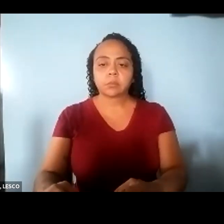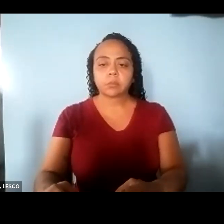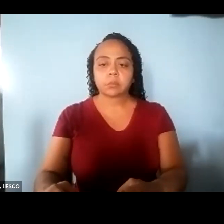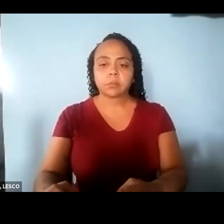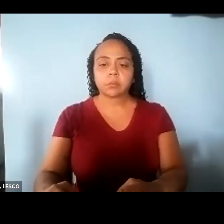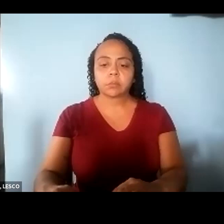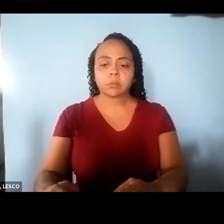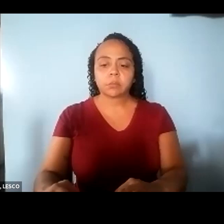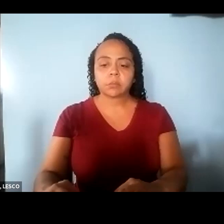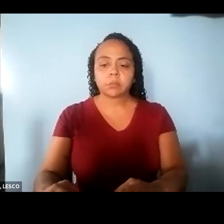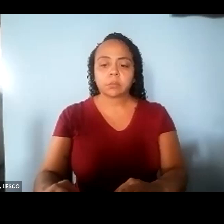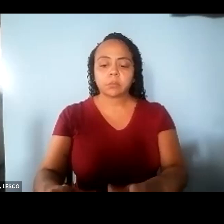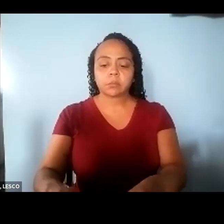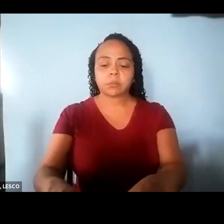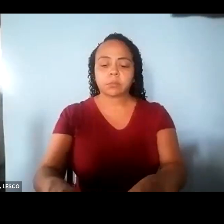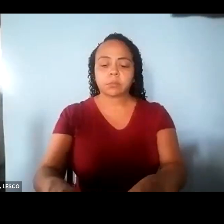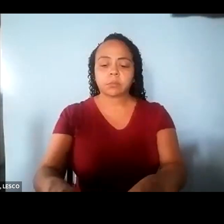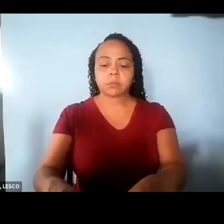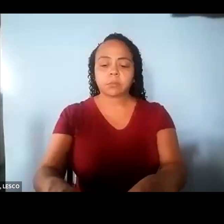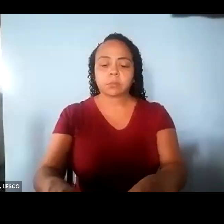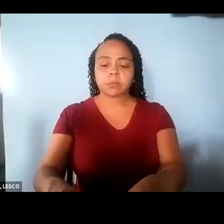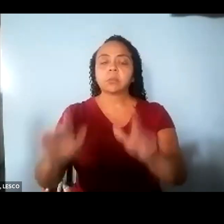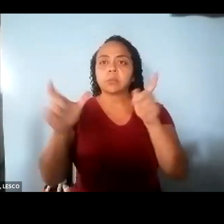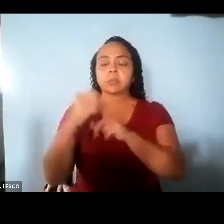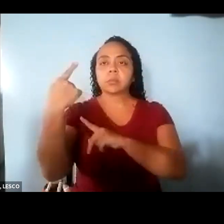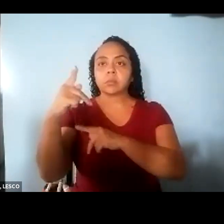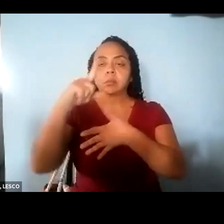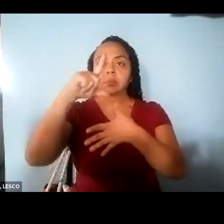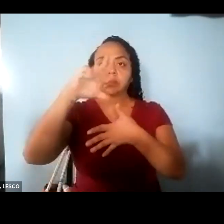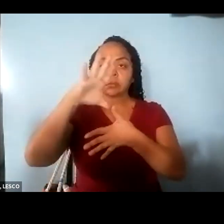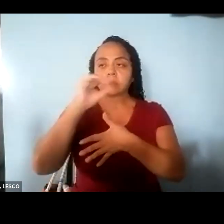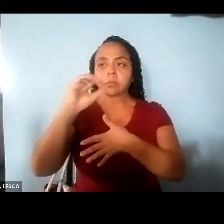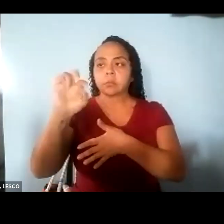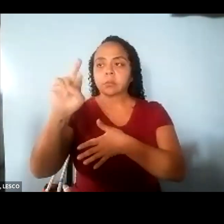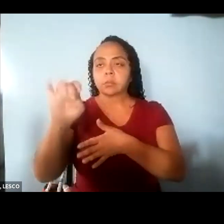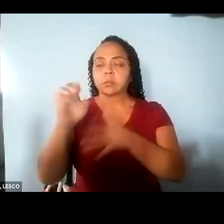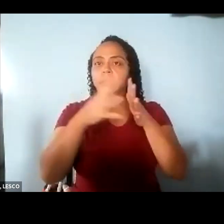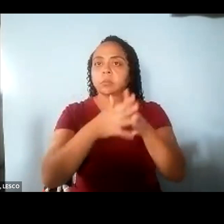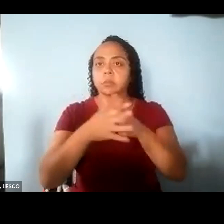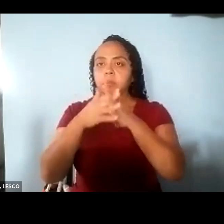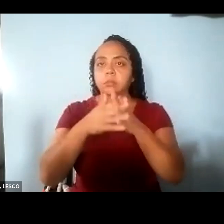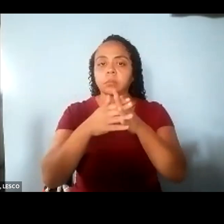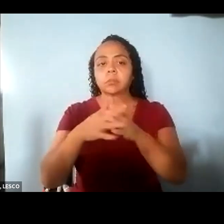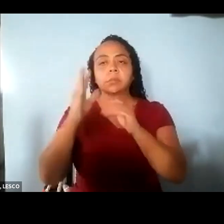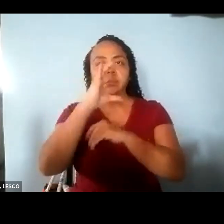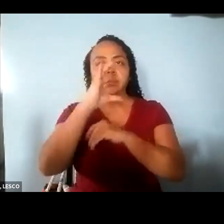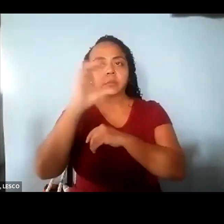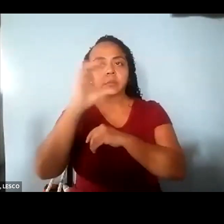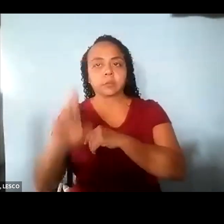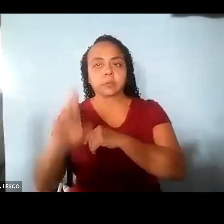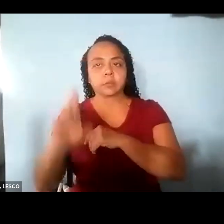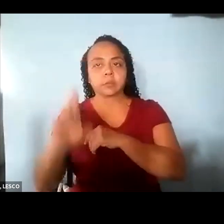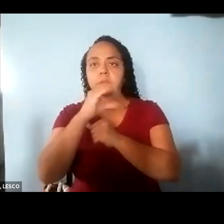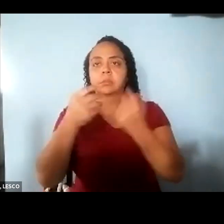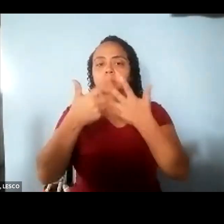reducción del riesgo de desastres en américa y el caribe a rise eeuu a rise costa rica y a la corporación